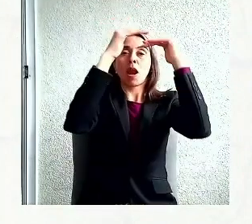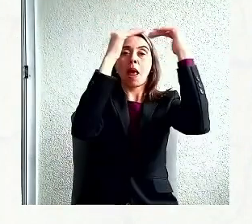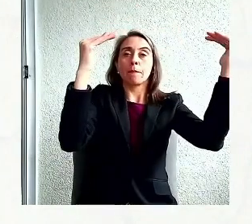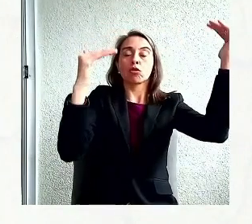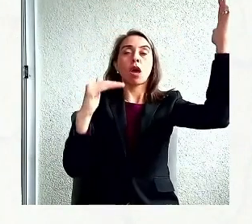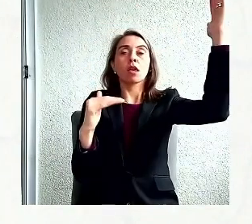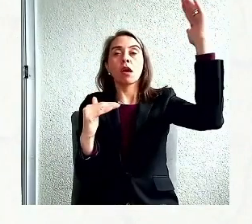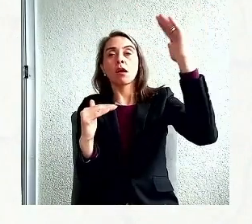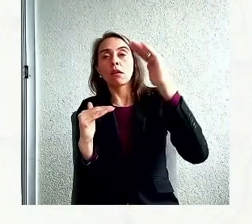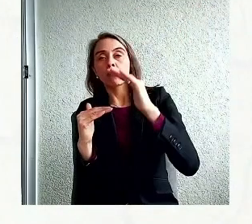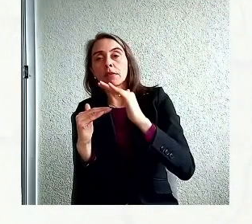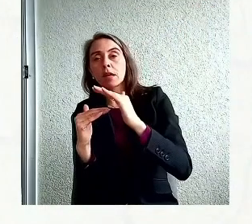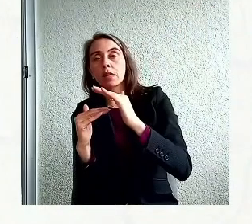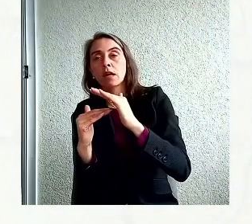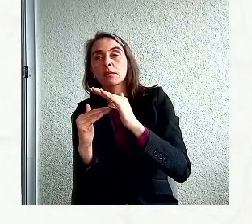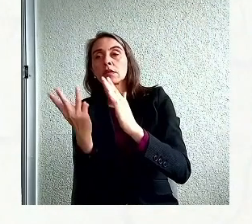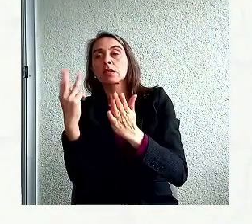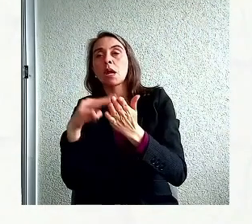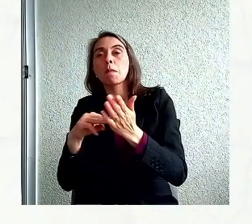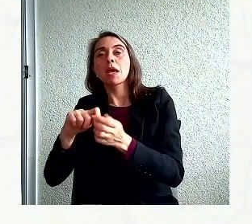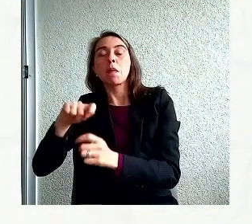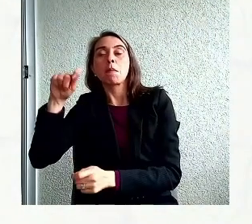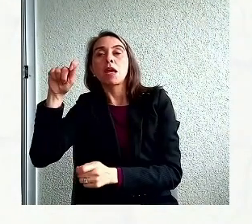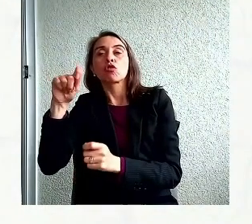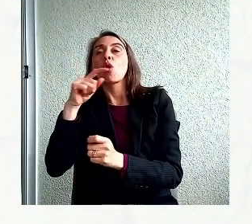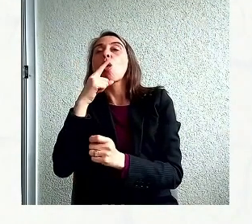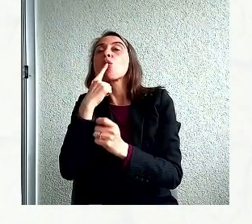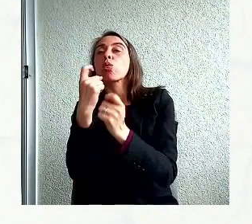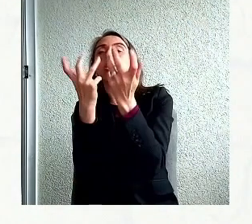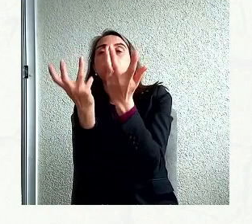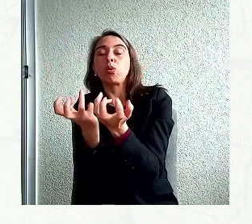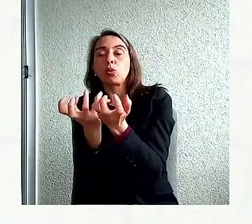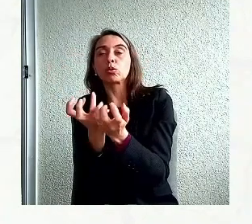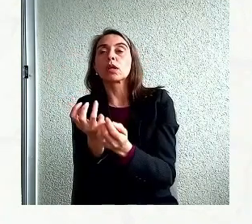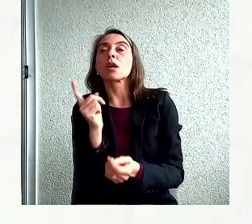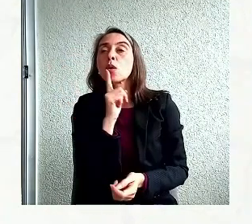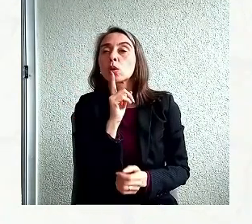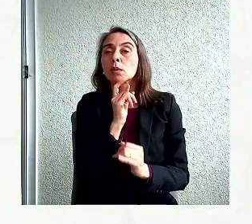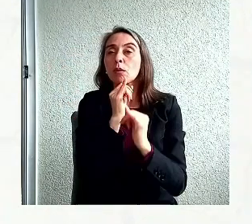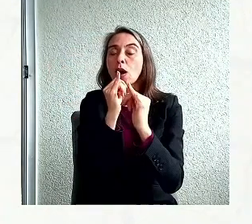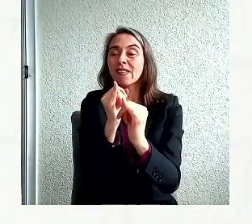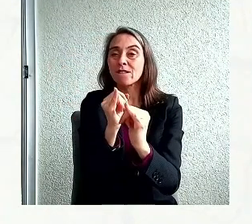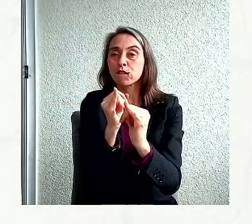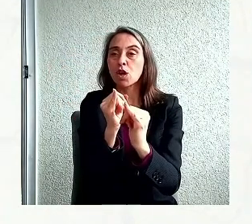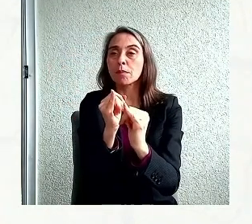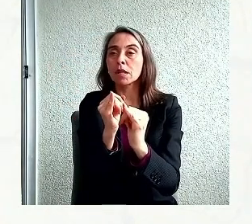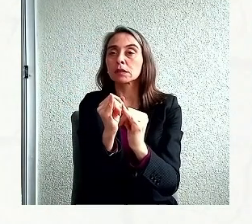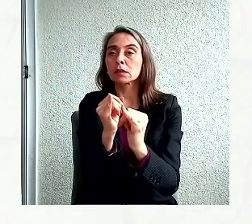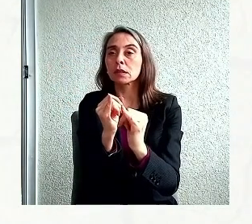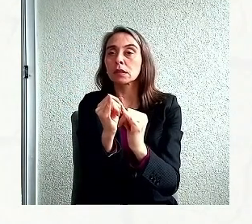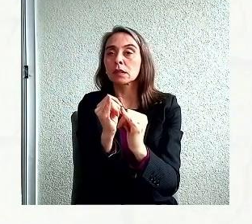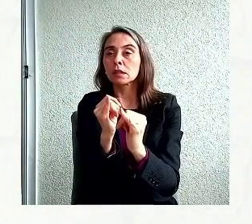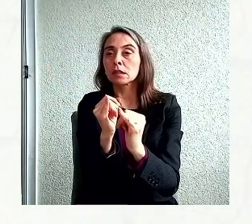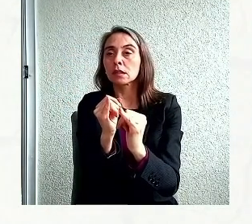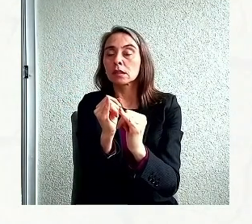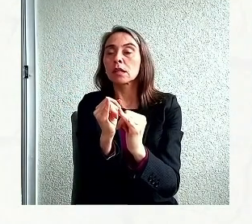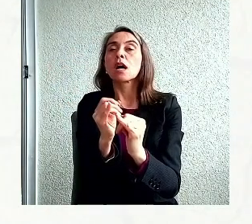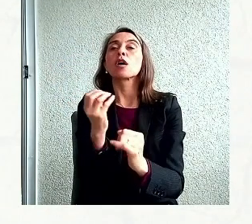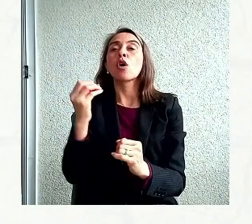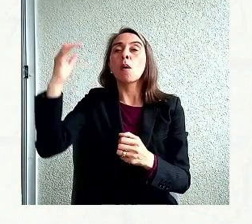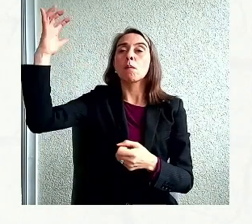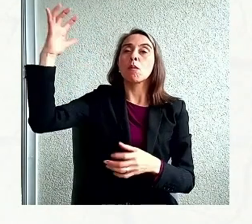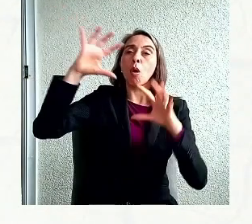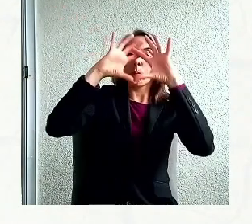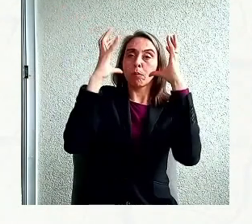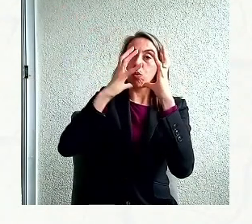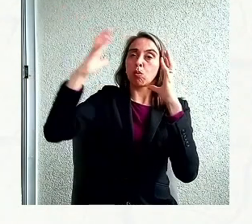de radiación, en el caso de Black Carbon y albedo, nos muestran la misma tendencia. O sea, en definitiva, vemos acá una línea de tendencia al alza